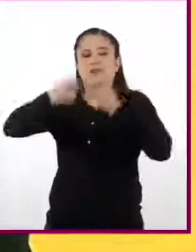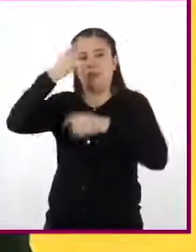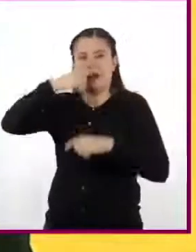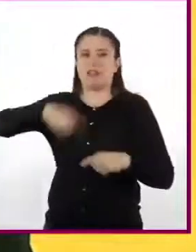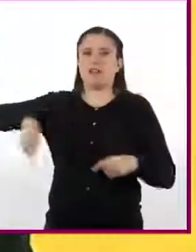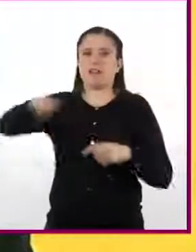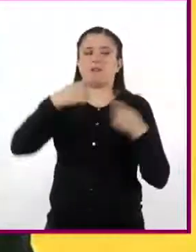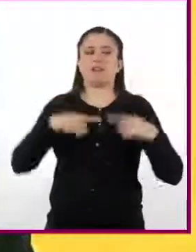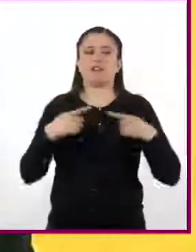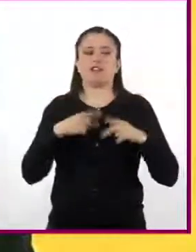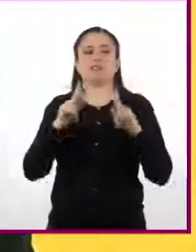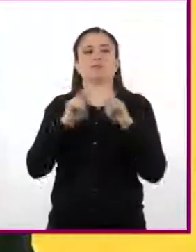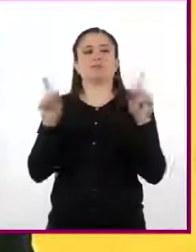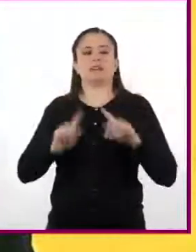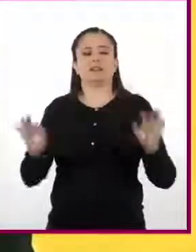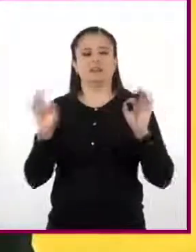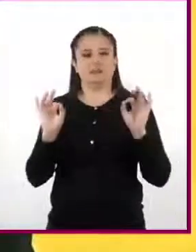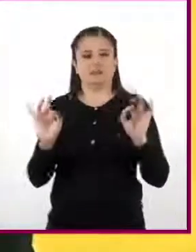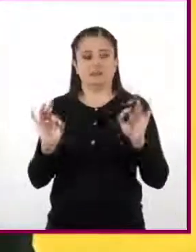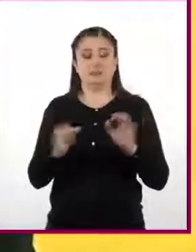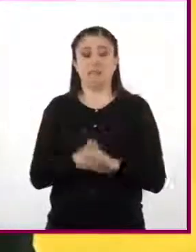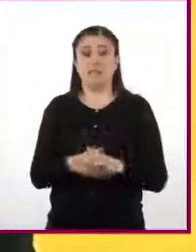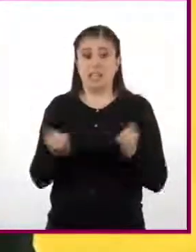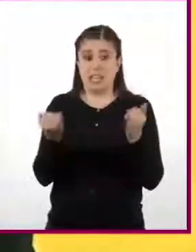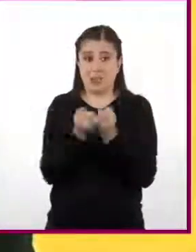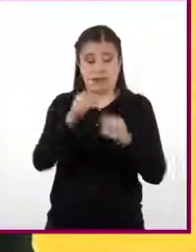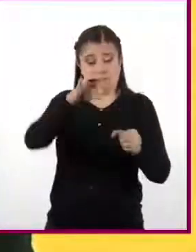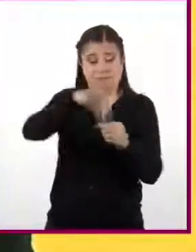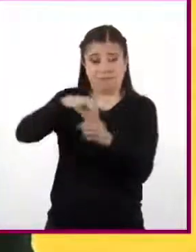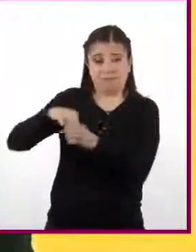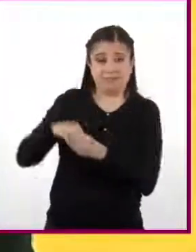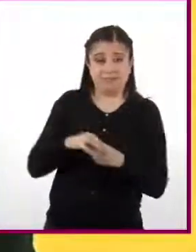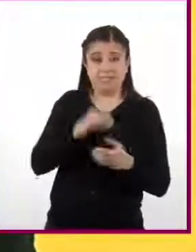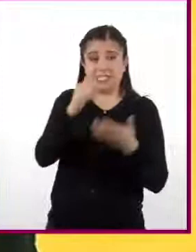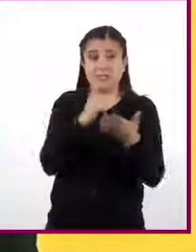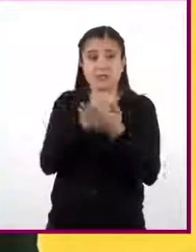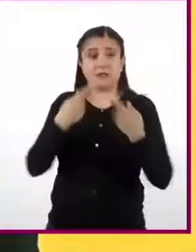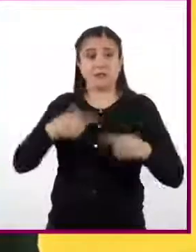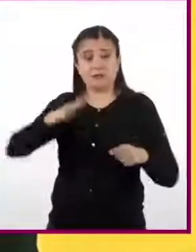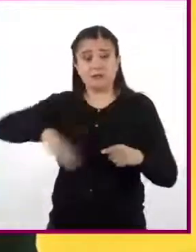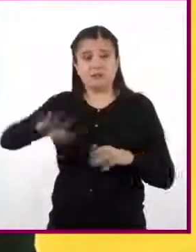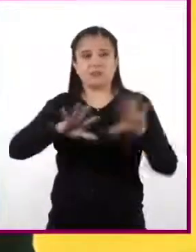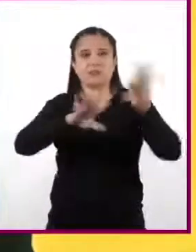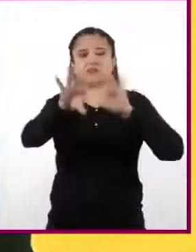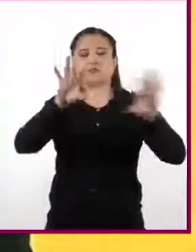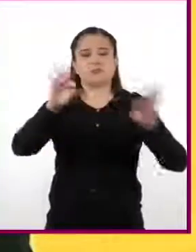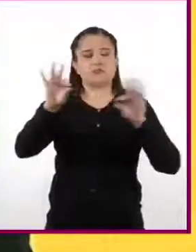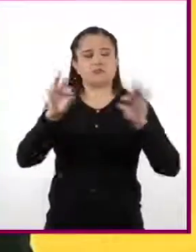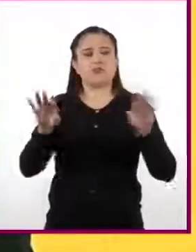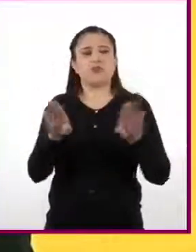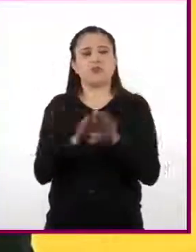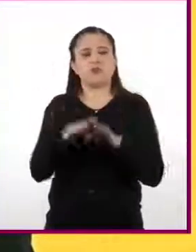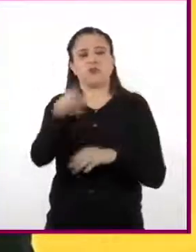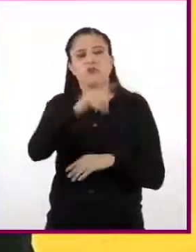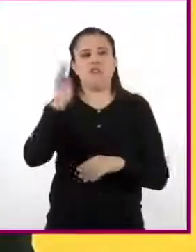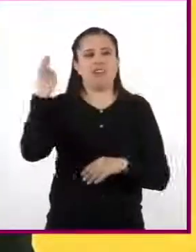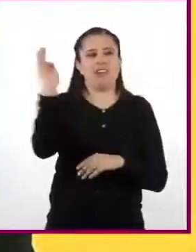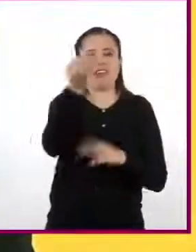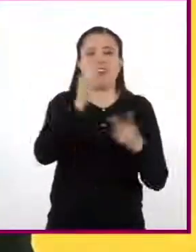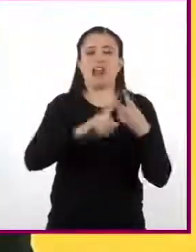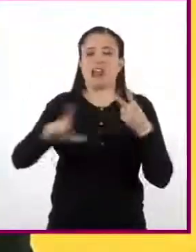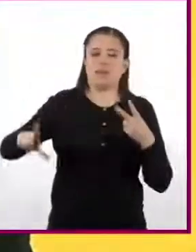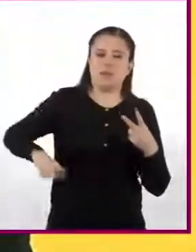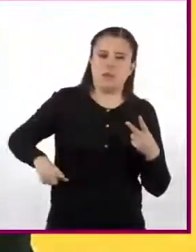personas. También en las urnas, la ciudadanía escoge a los titulares del Poder Legislativo, federal y